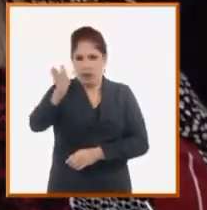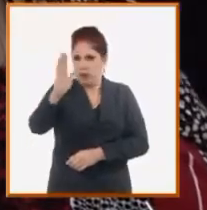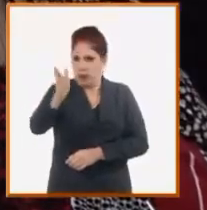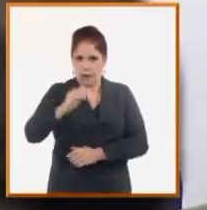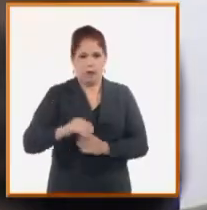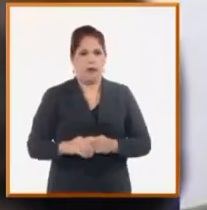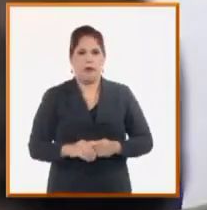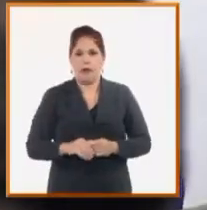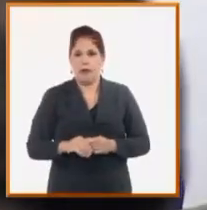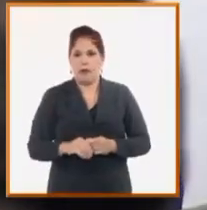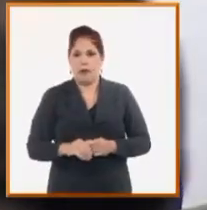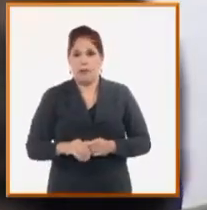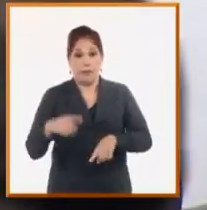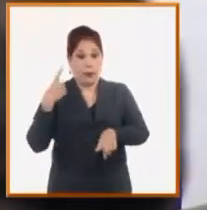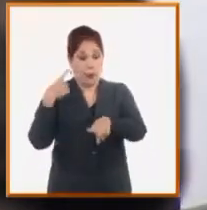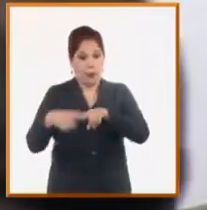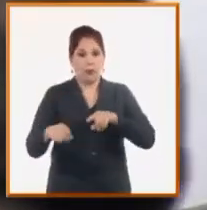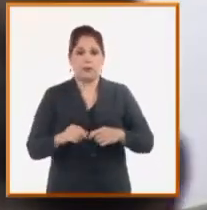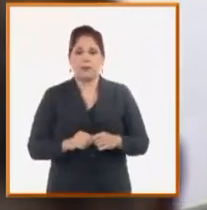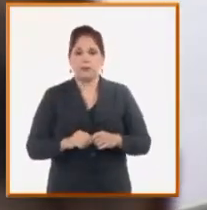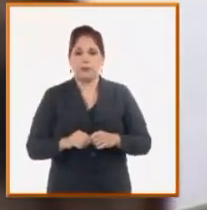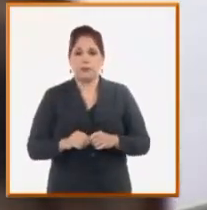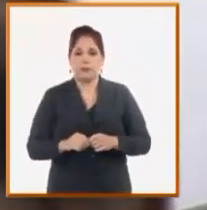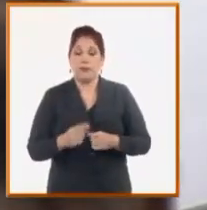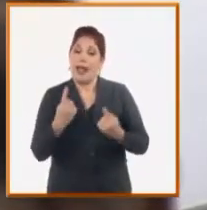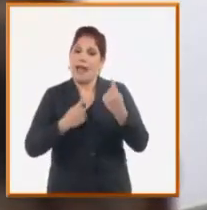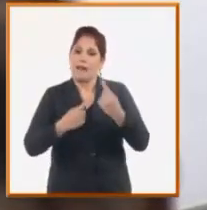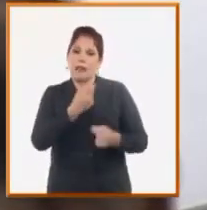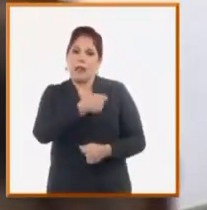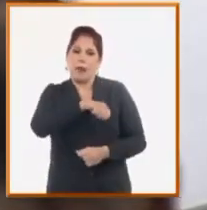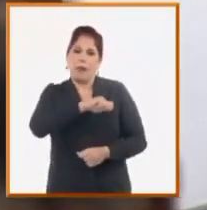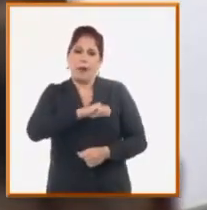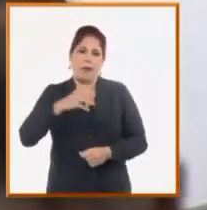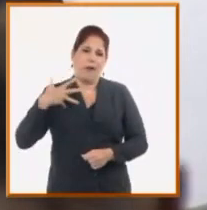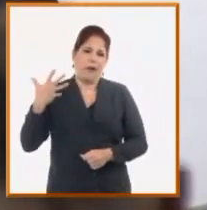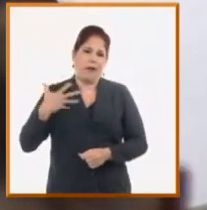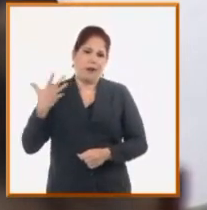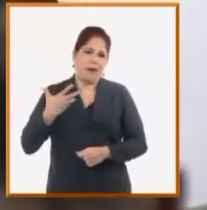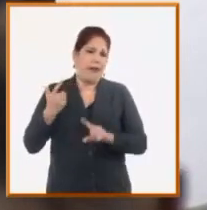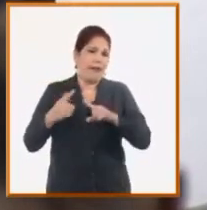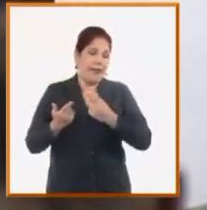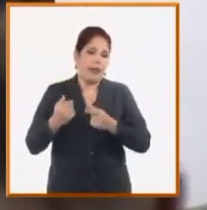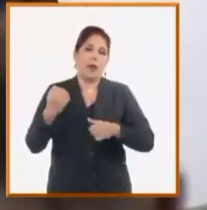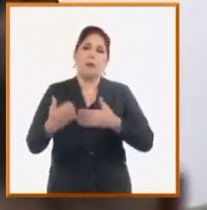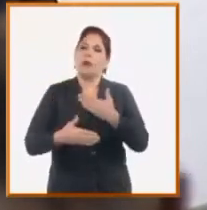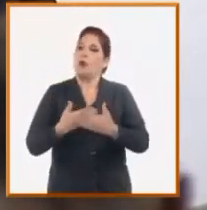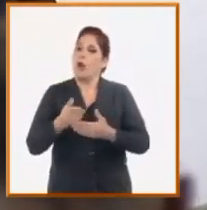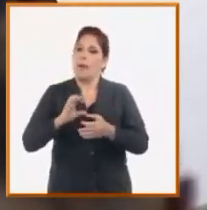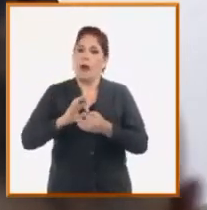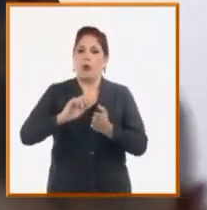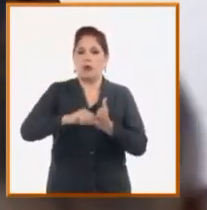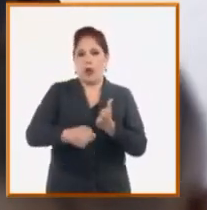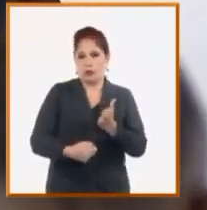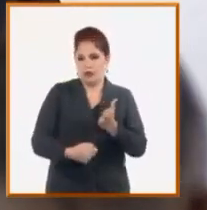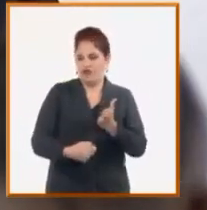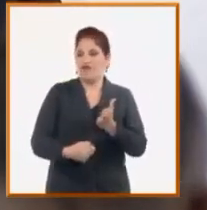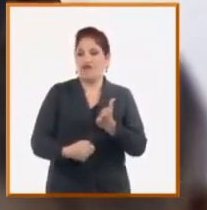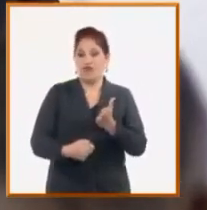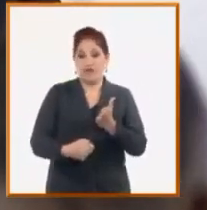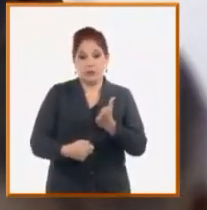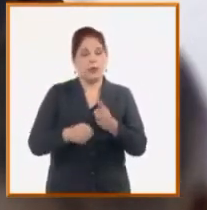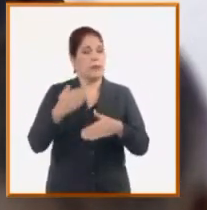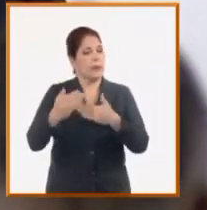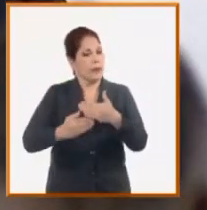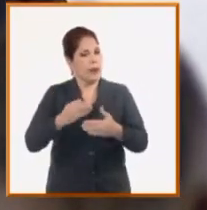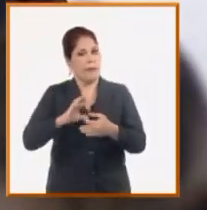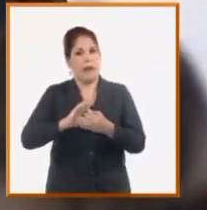involucradas. Es una de las grandes insatisfacciones que tenemos nosotros, son los problemas de la contratación. Son los